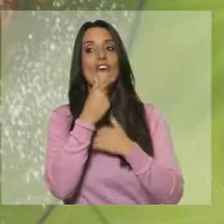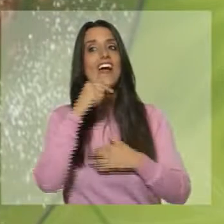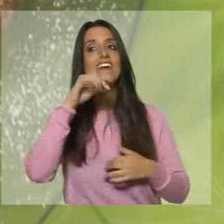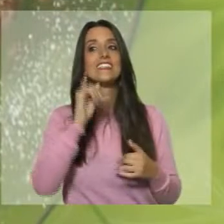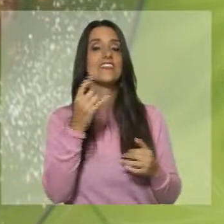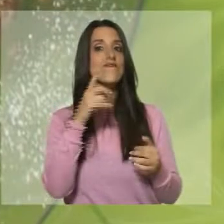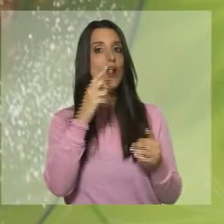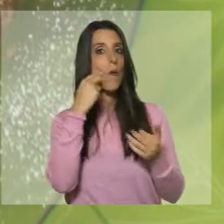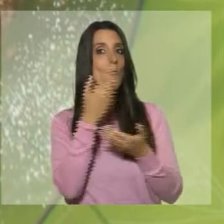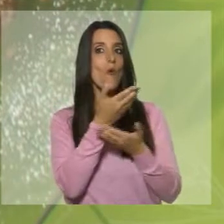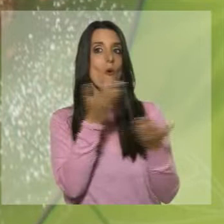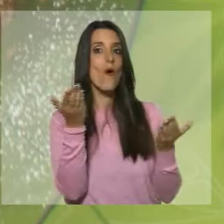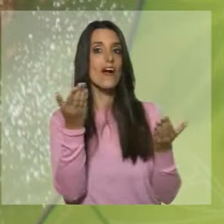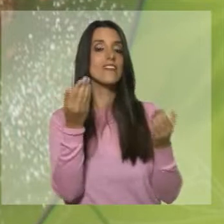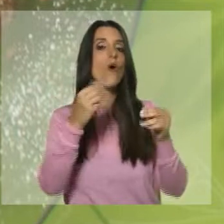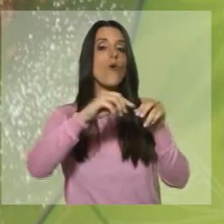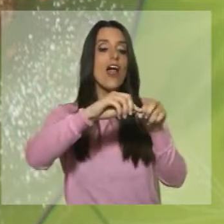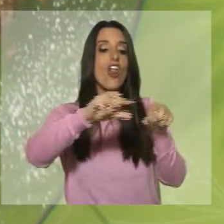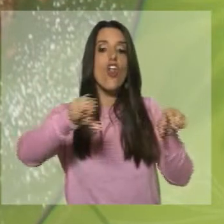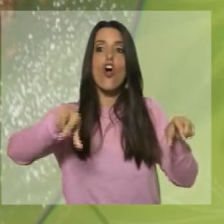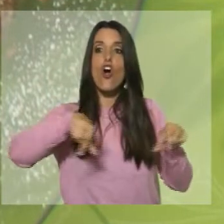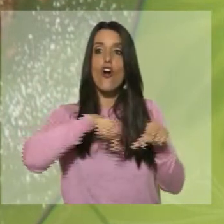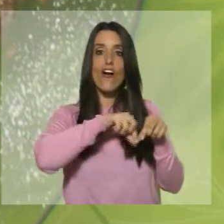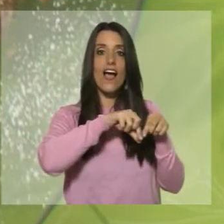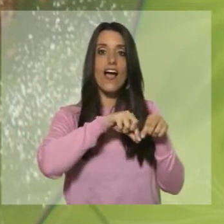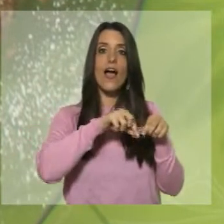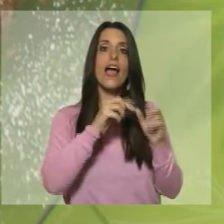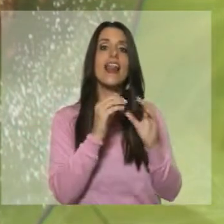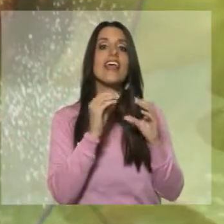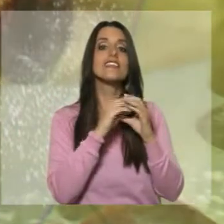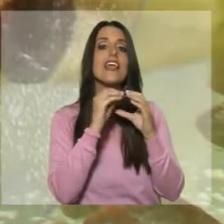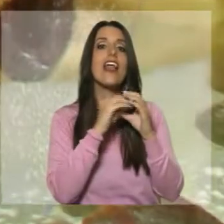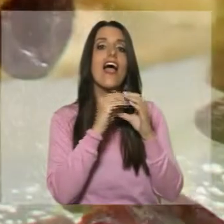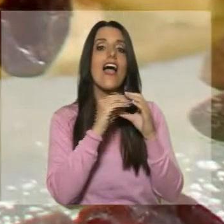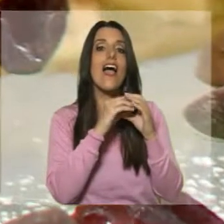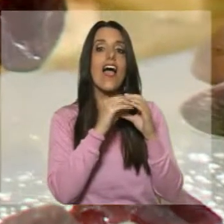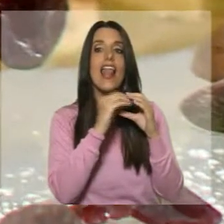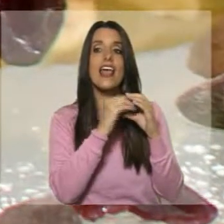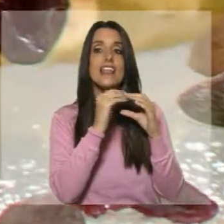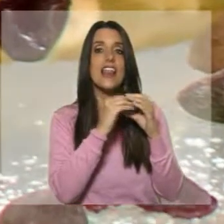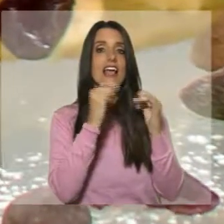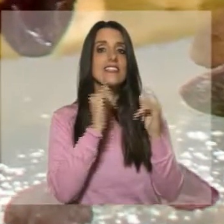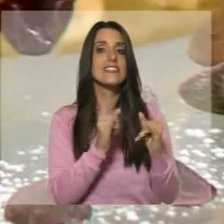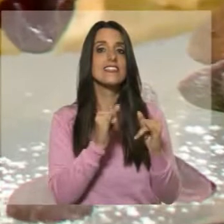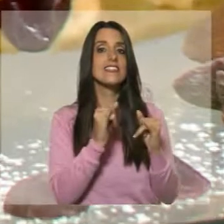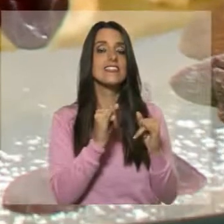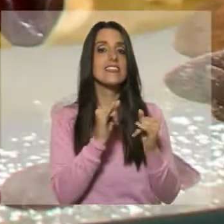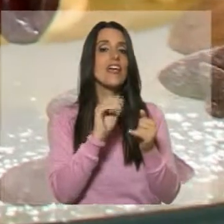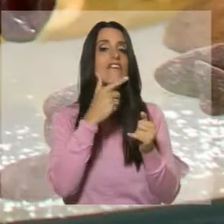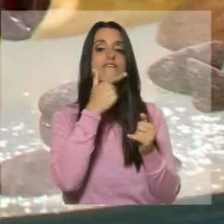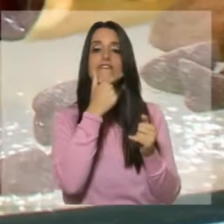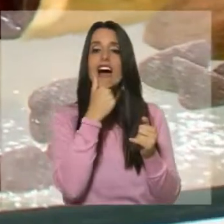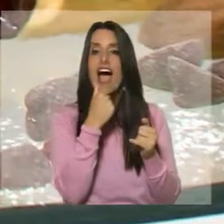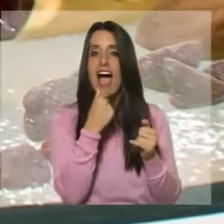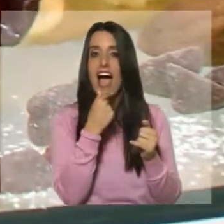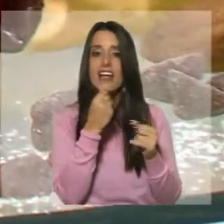pero presente la receta. Hicimos una rosca rellena. Ya, no sabes lo qué que rico. Es de rica, de fácil. Nosotros